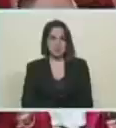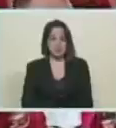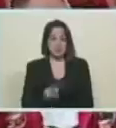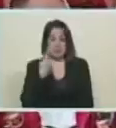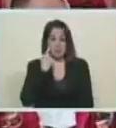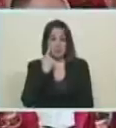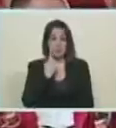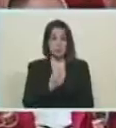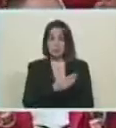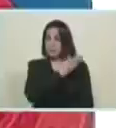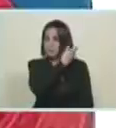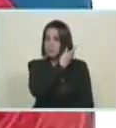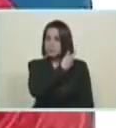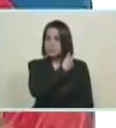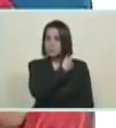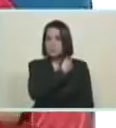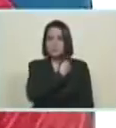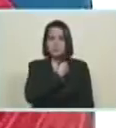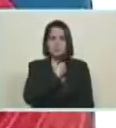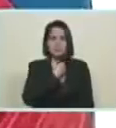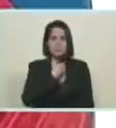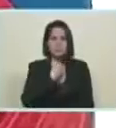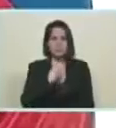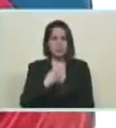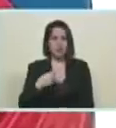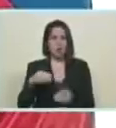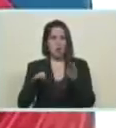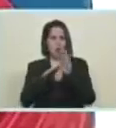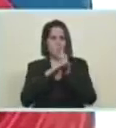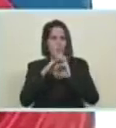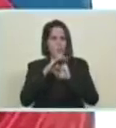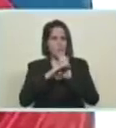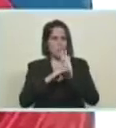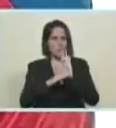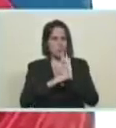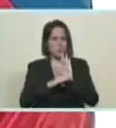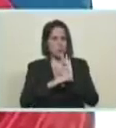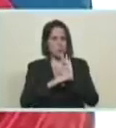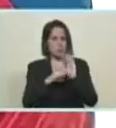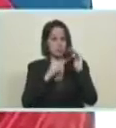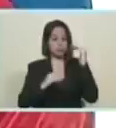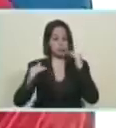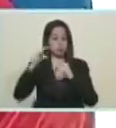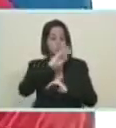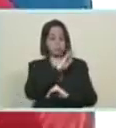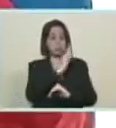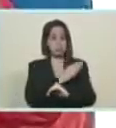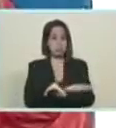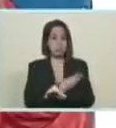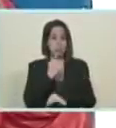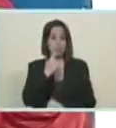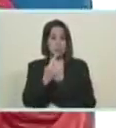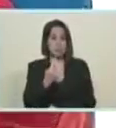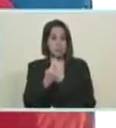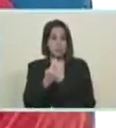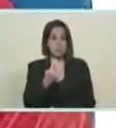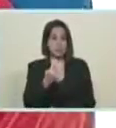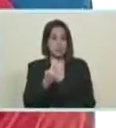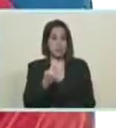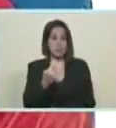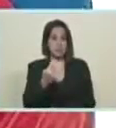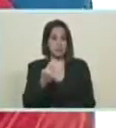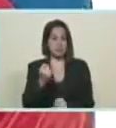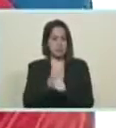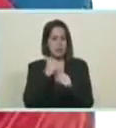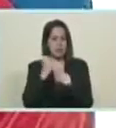Fíjense ustedes, una meritocracia. A mí me contaba alguien de aquí que trabajaba en el